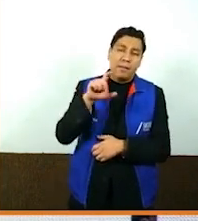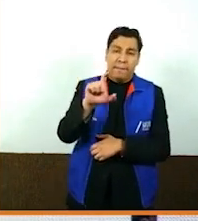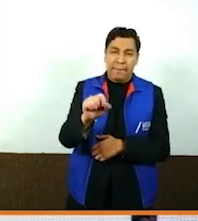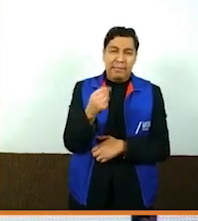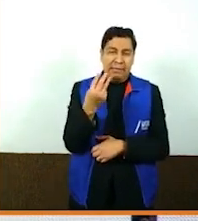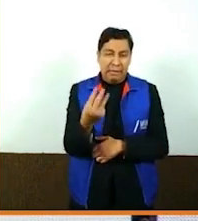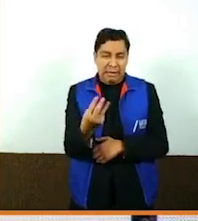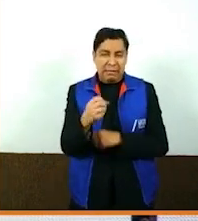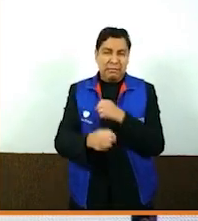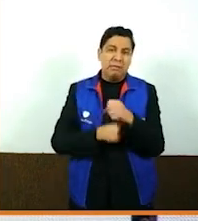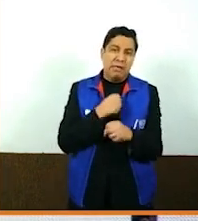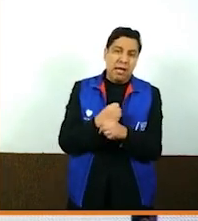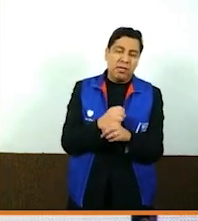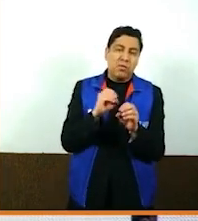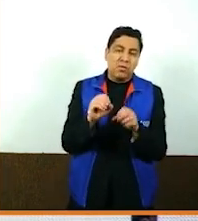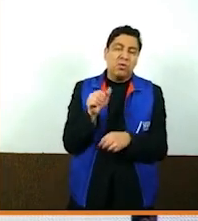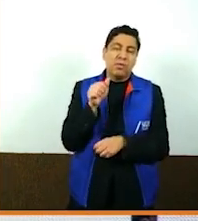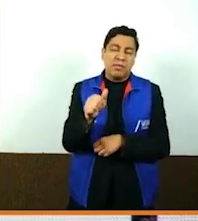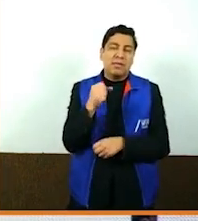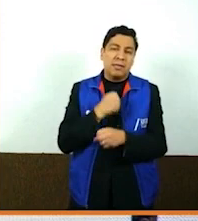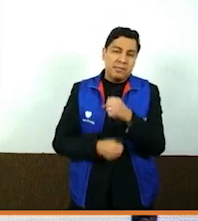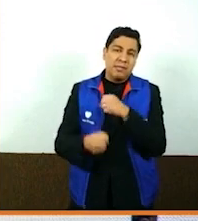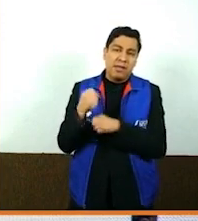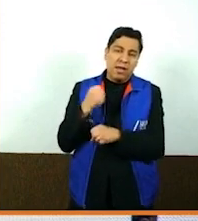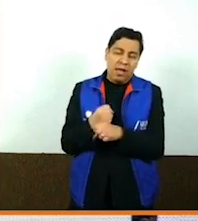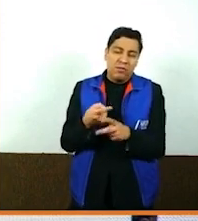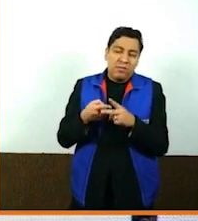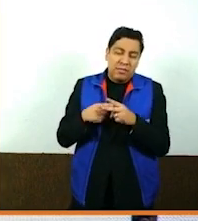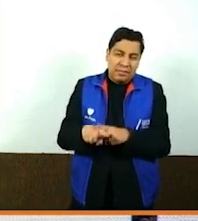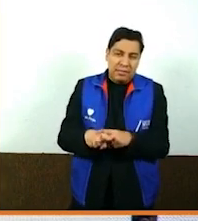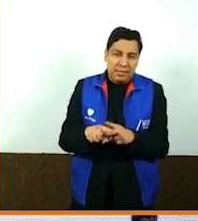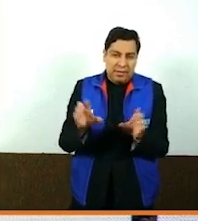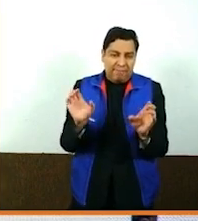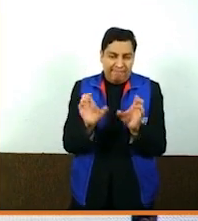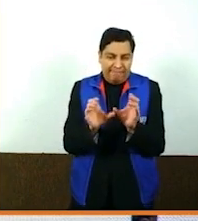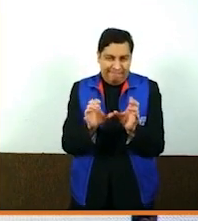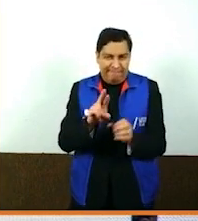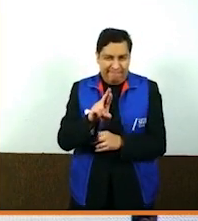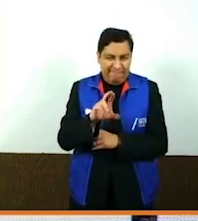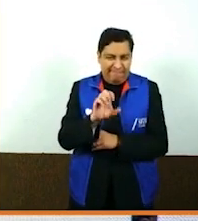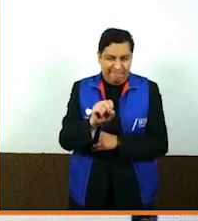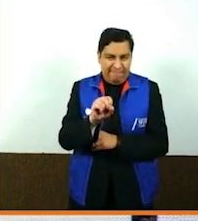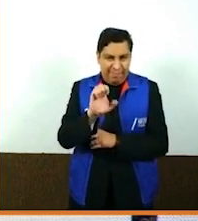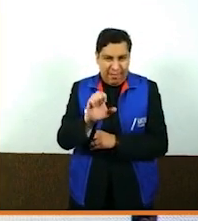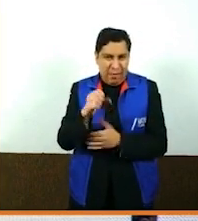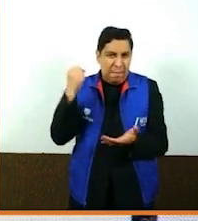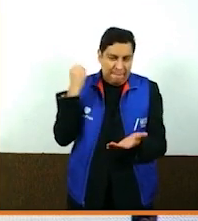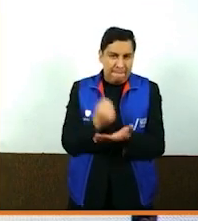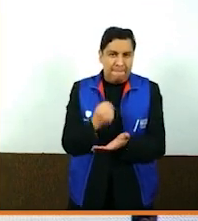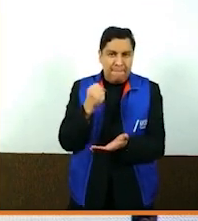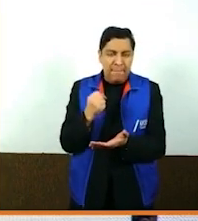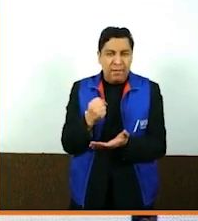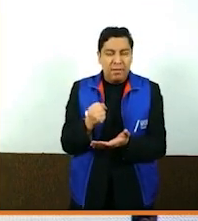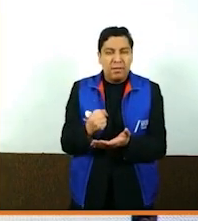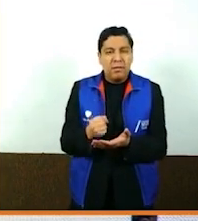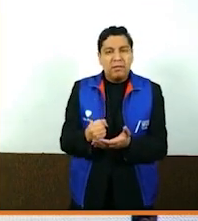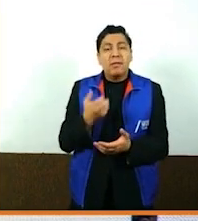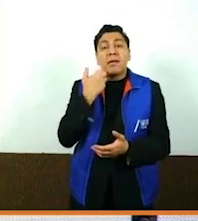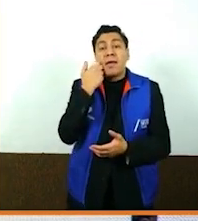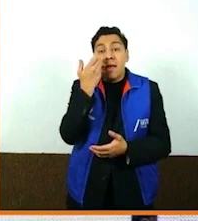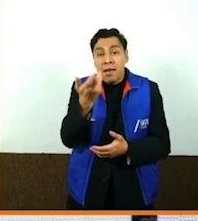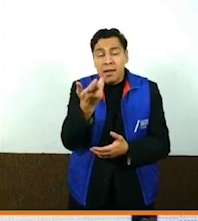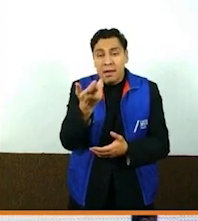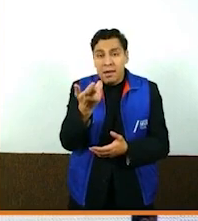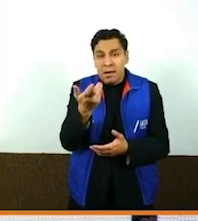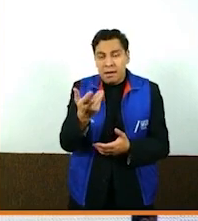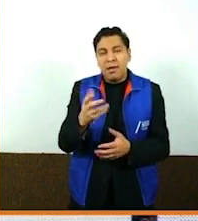años comenzaron este proceso de responsabilidad social empresarial y que han ido pasando de la intención